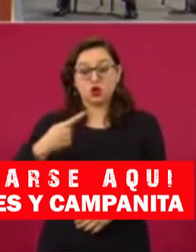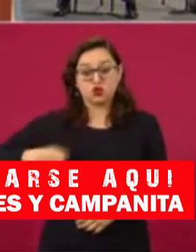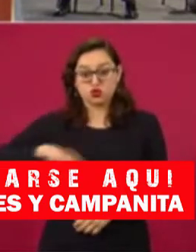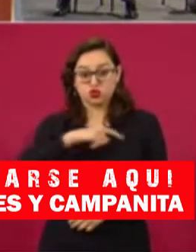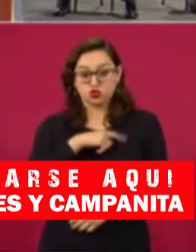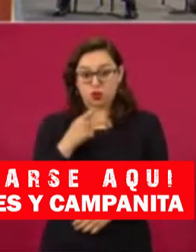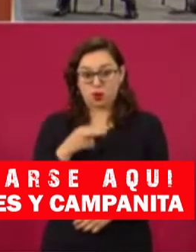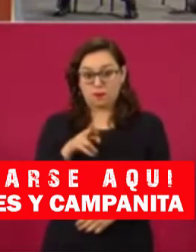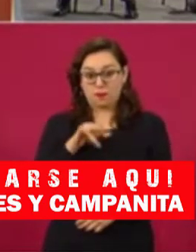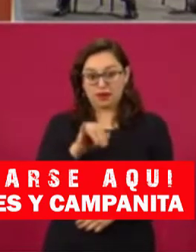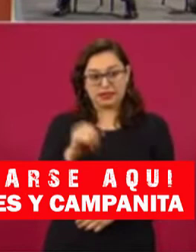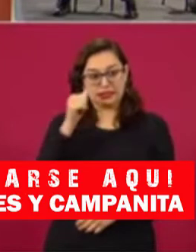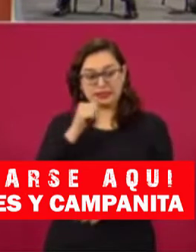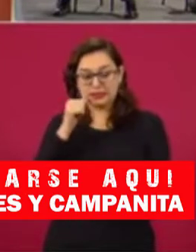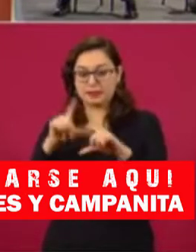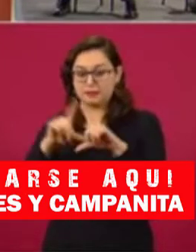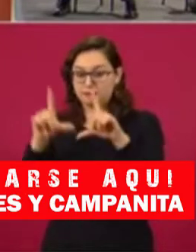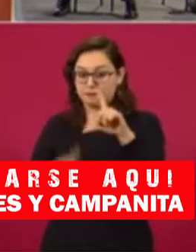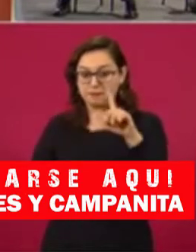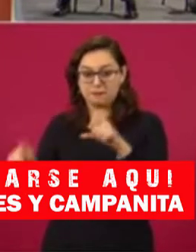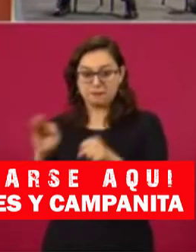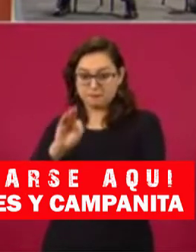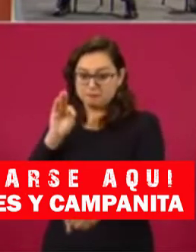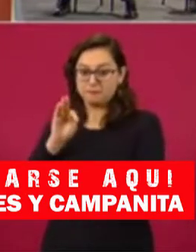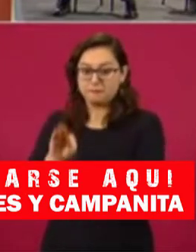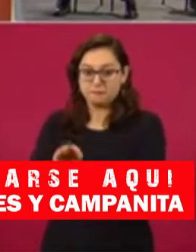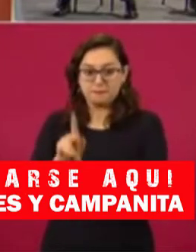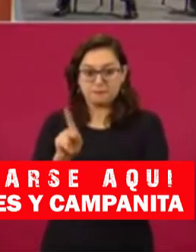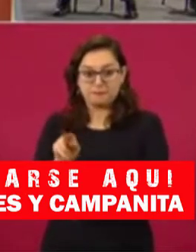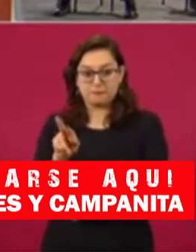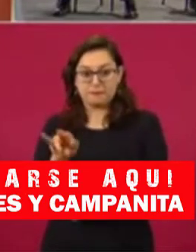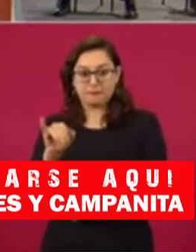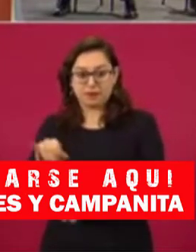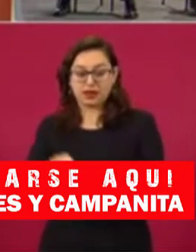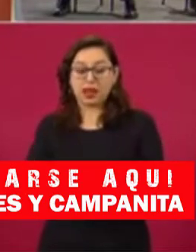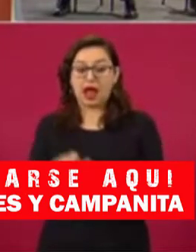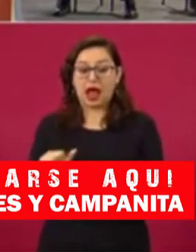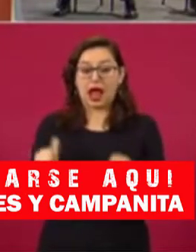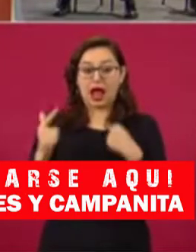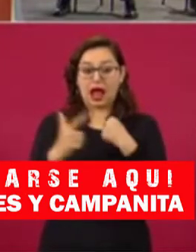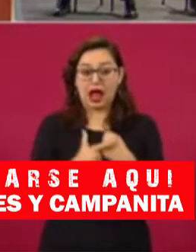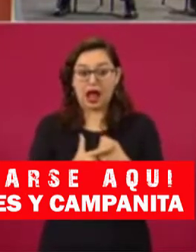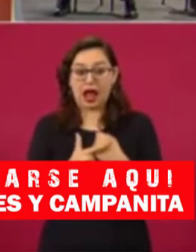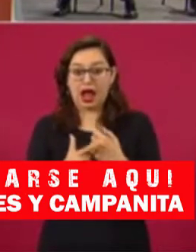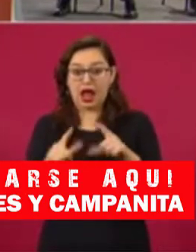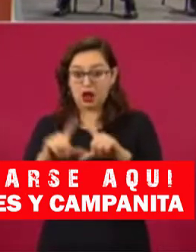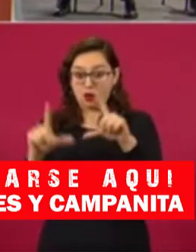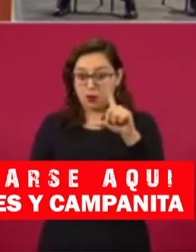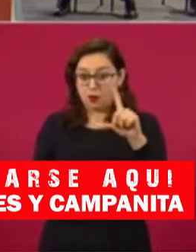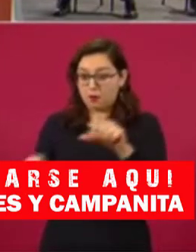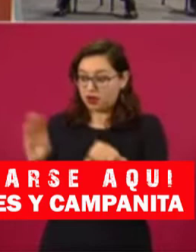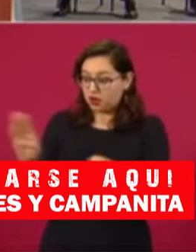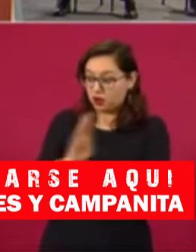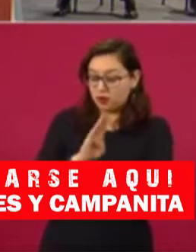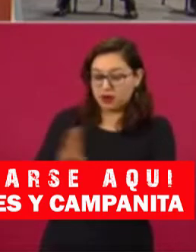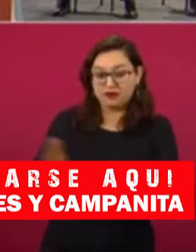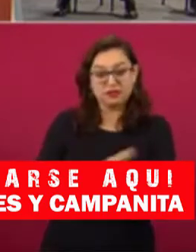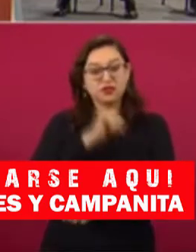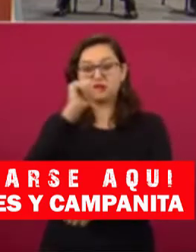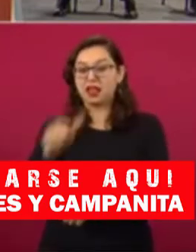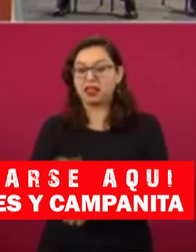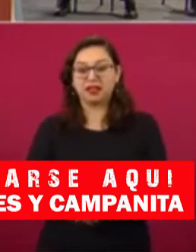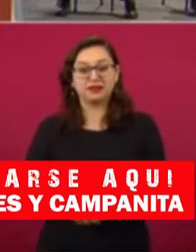impulsando es estar al lado del país y nosotros no impulsaremos ni apoyaremos ninguna reforma que beneficie a México. Es decir, ya